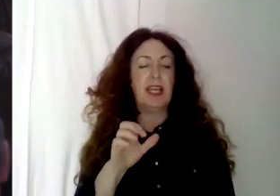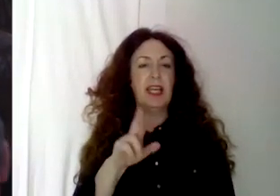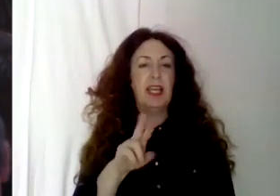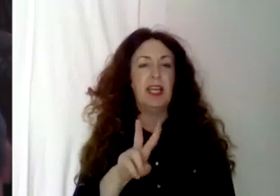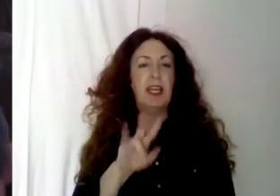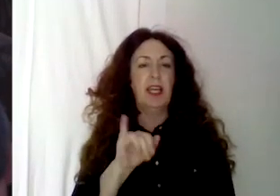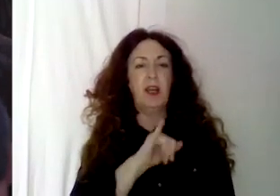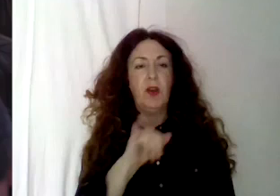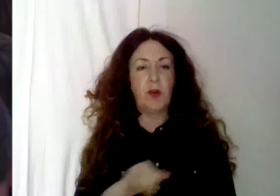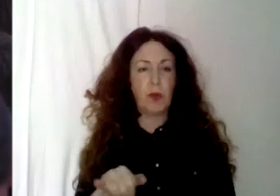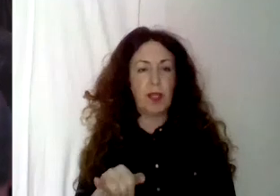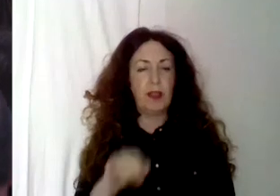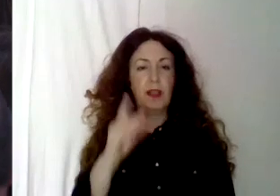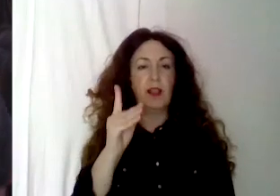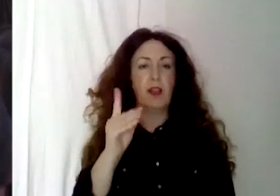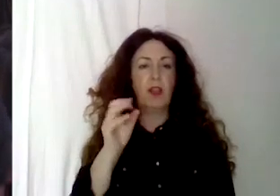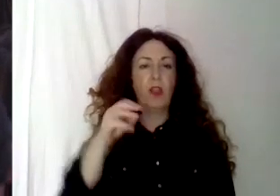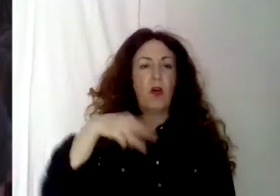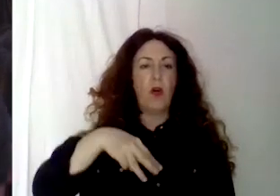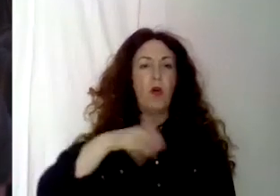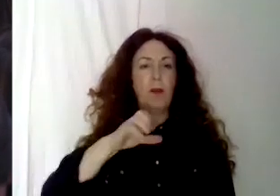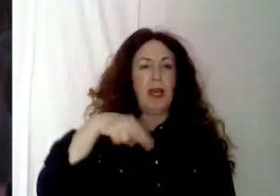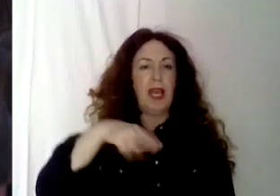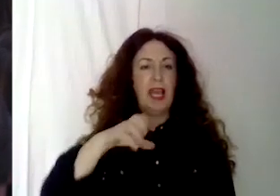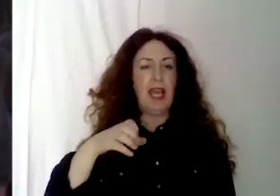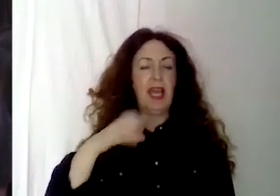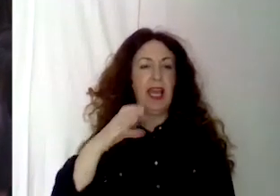tomes la palabra y me sustituyas.